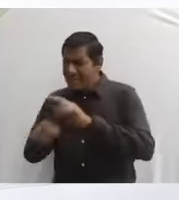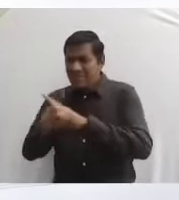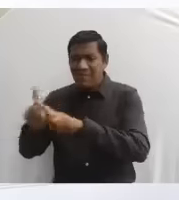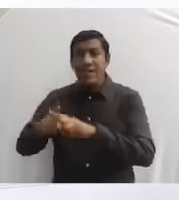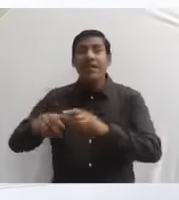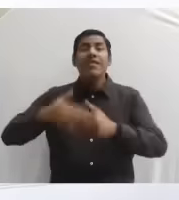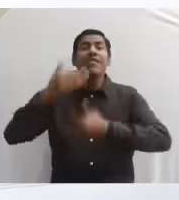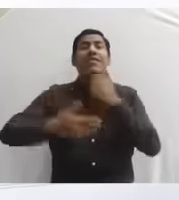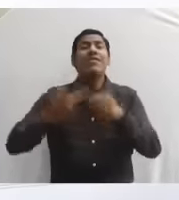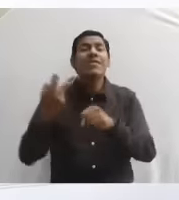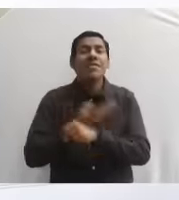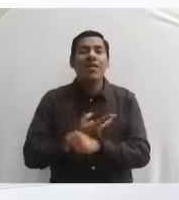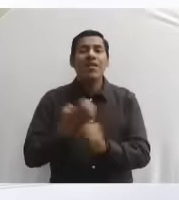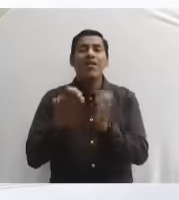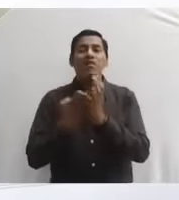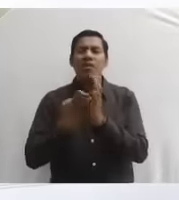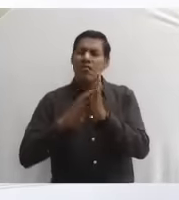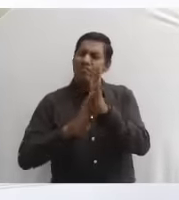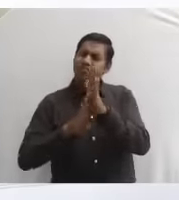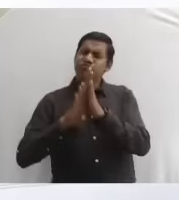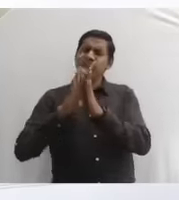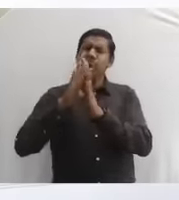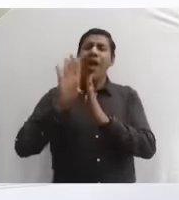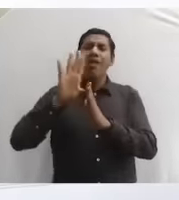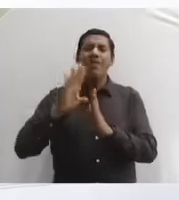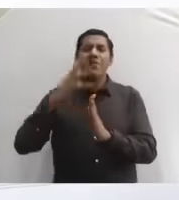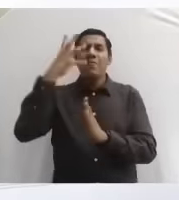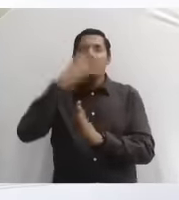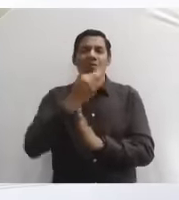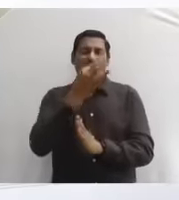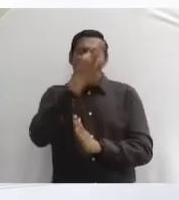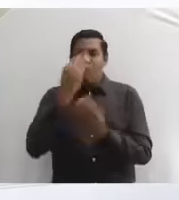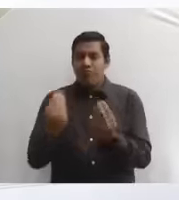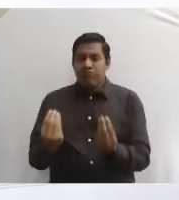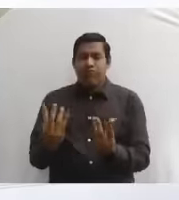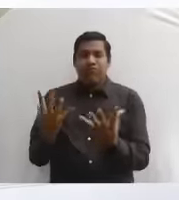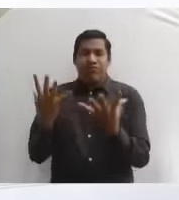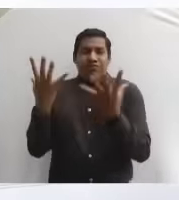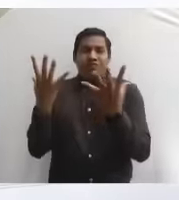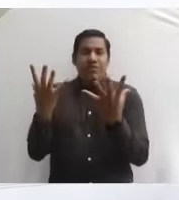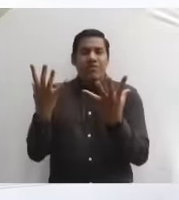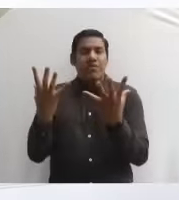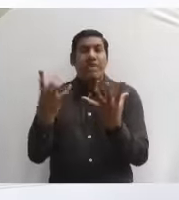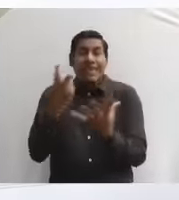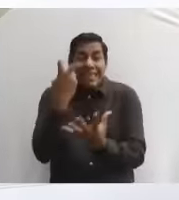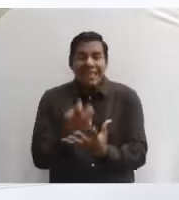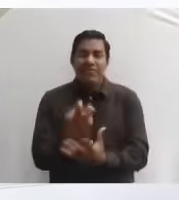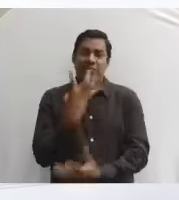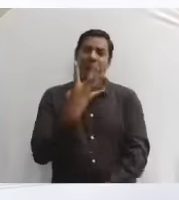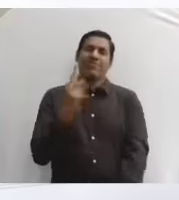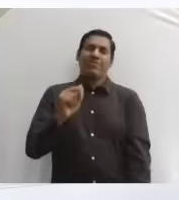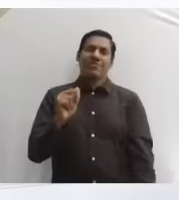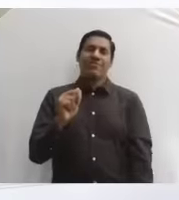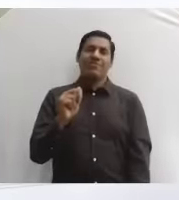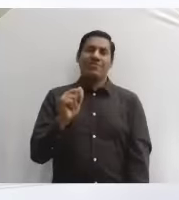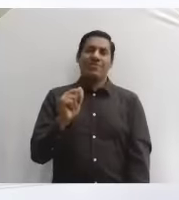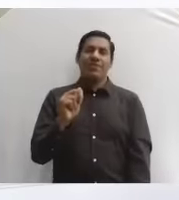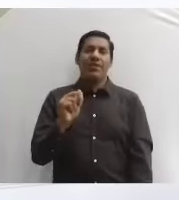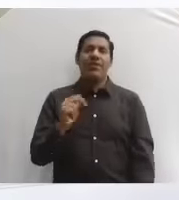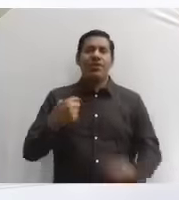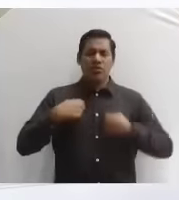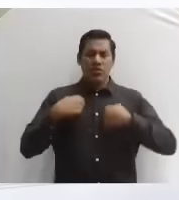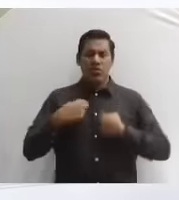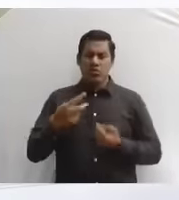un país florece. Eso es lo que se ha demostrado con la cuarta transformación. Y les decía que vengo